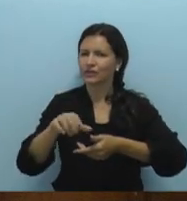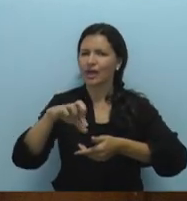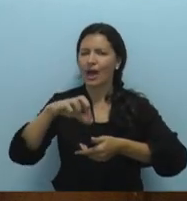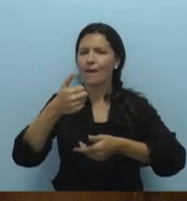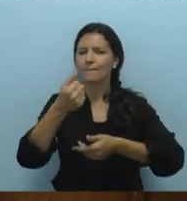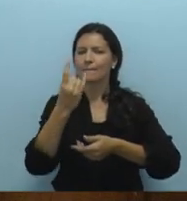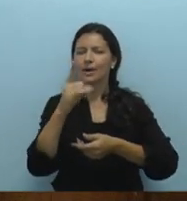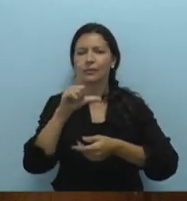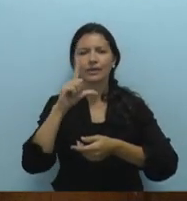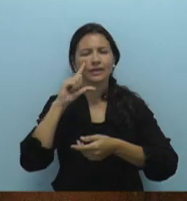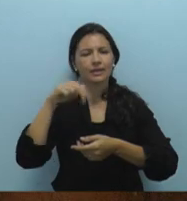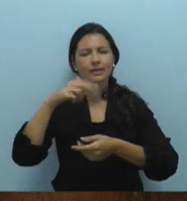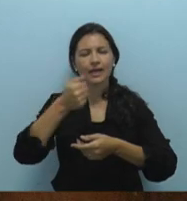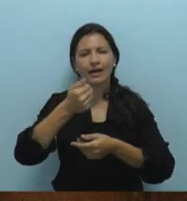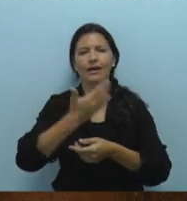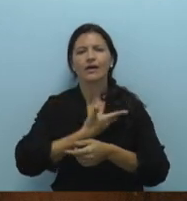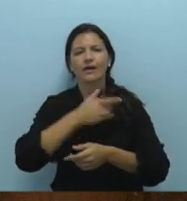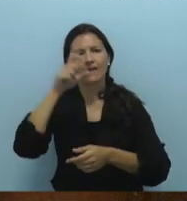Paulina Marcela Urrutia Fernández.